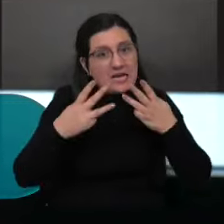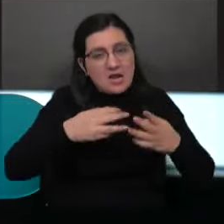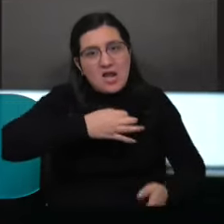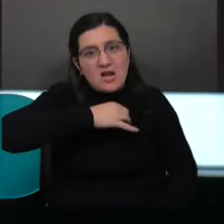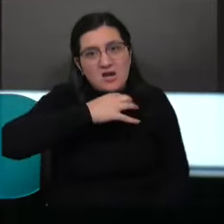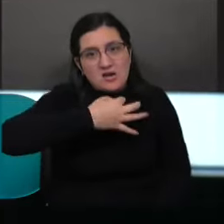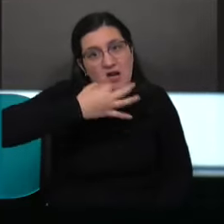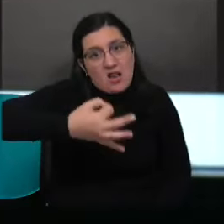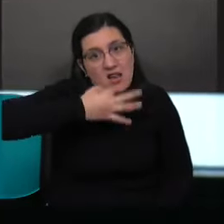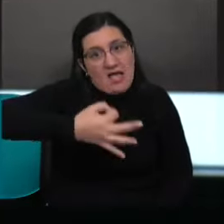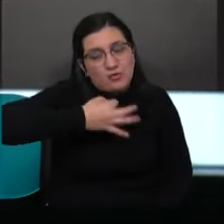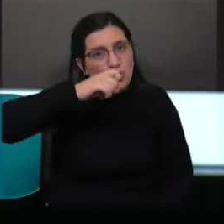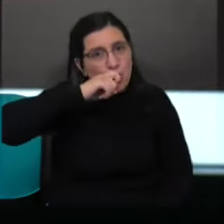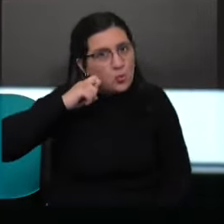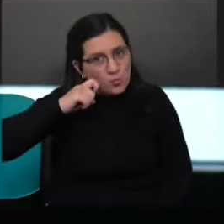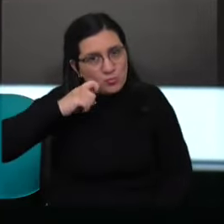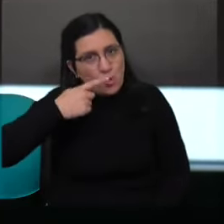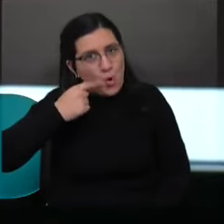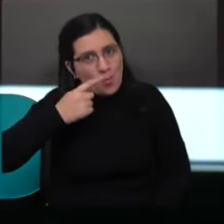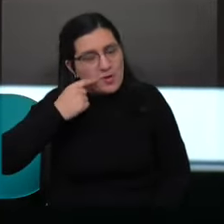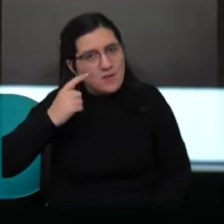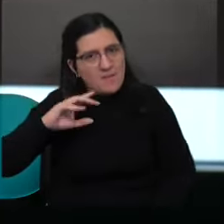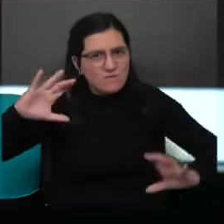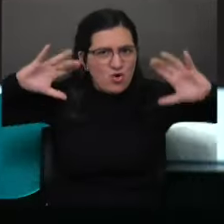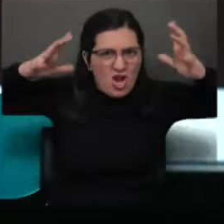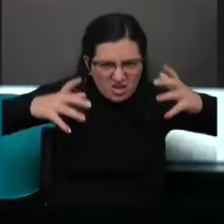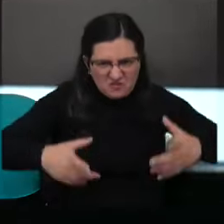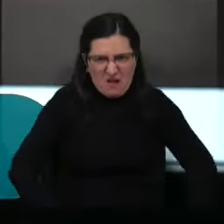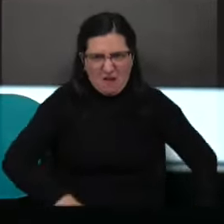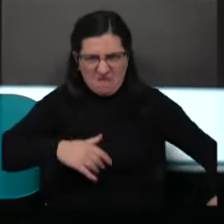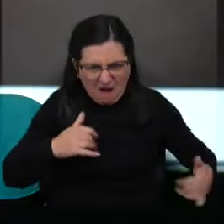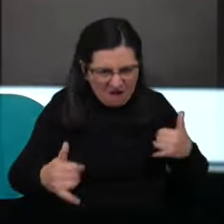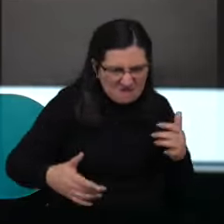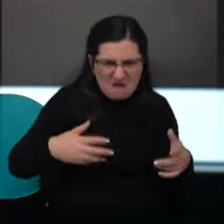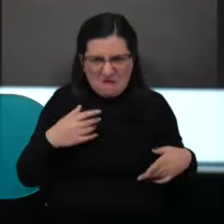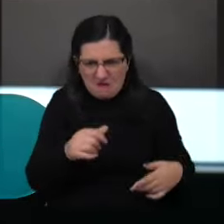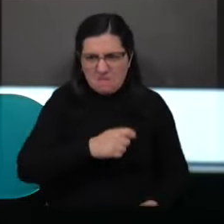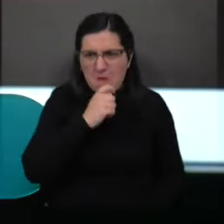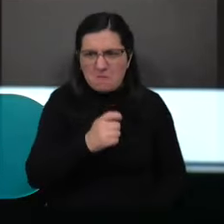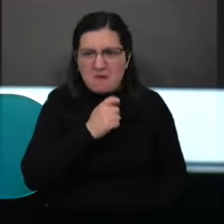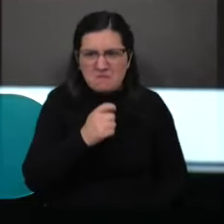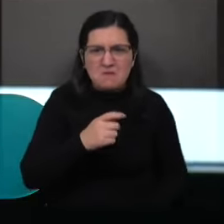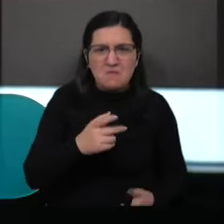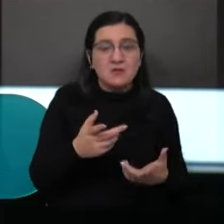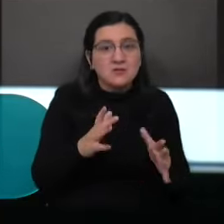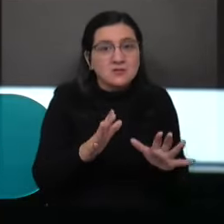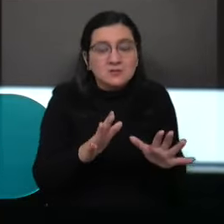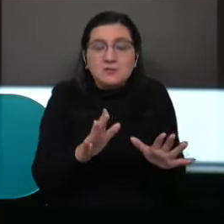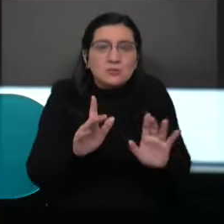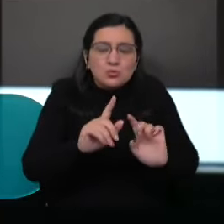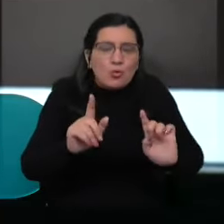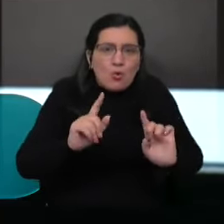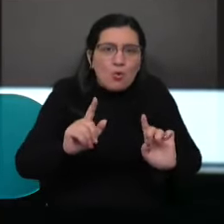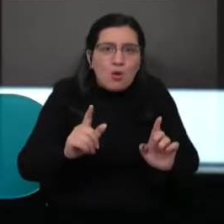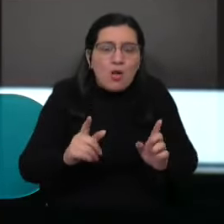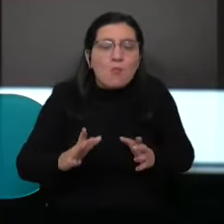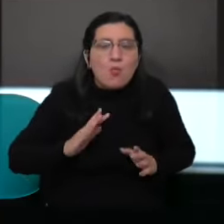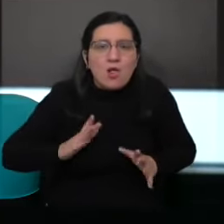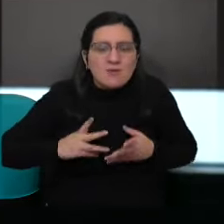relato masculino a veces del propio juego no esto de empezar a sacarles ciertas connotaciones